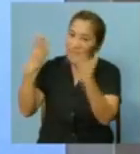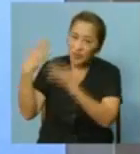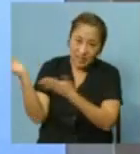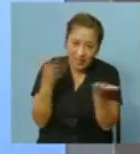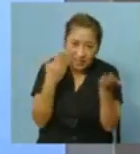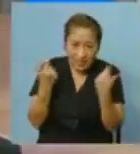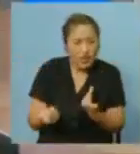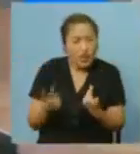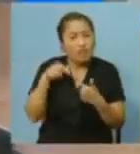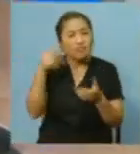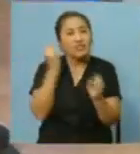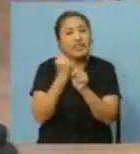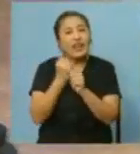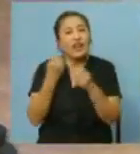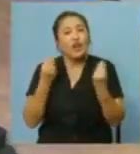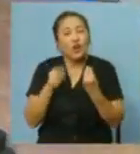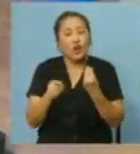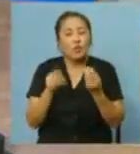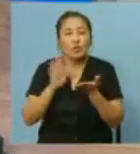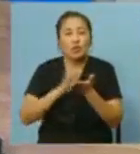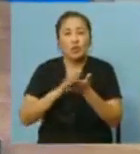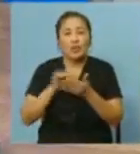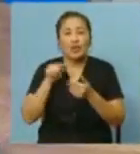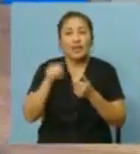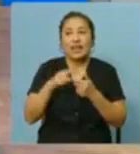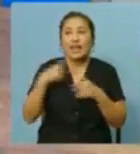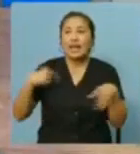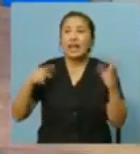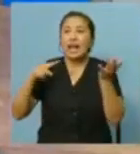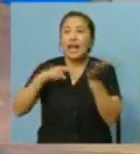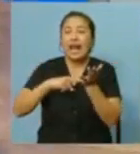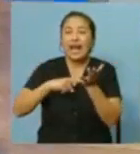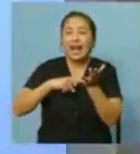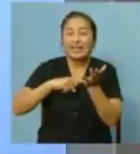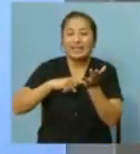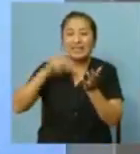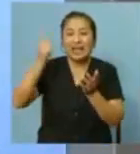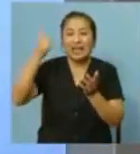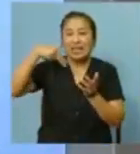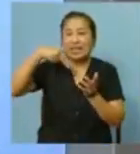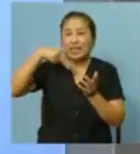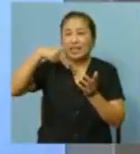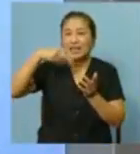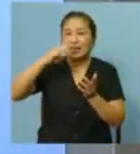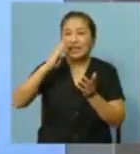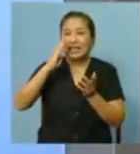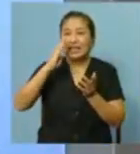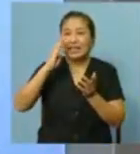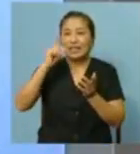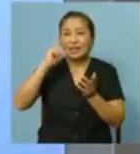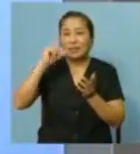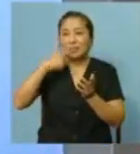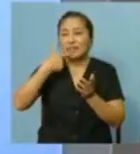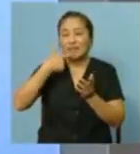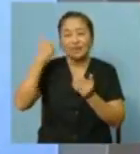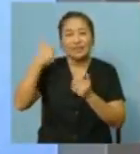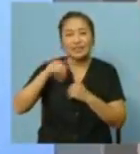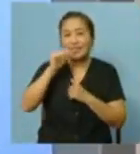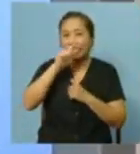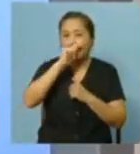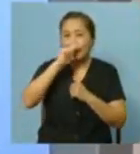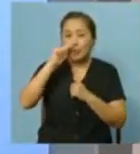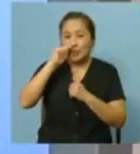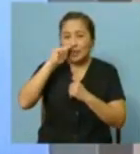cómo están trabajando ustedes respecto al cannabis medicinal bueno justamente se da en la situación en el lugar